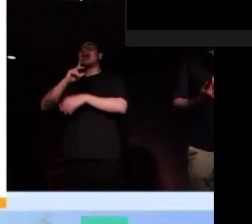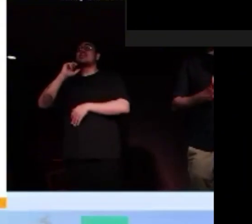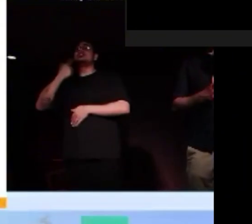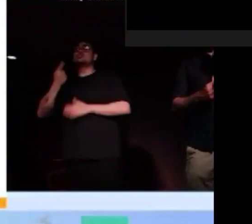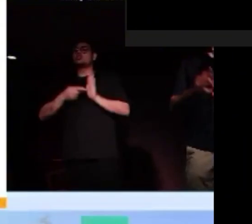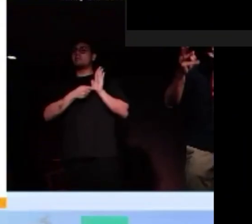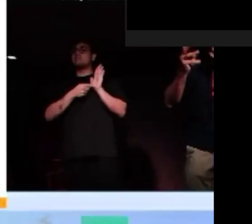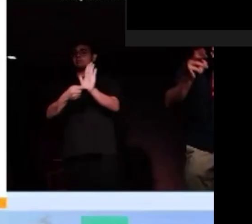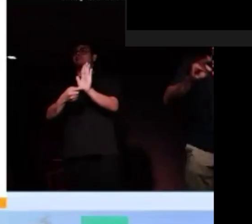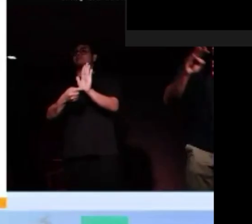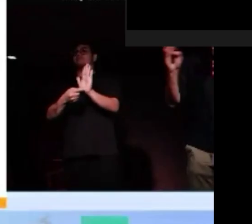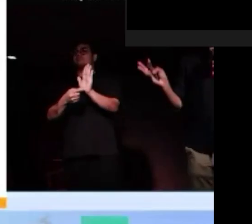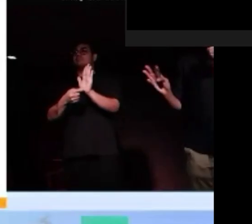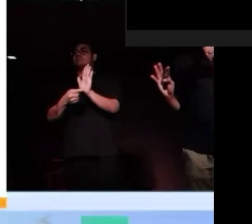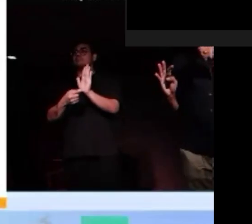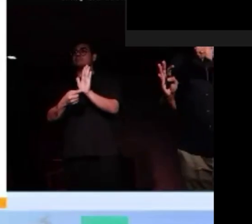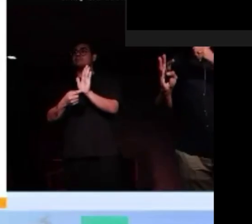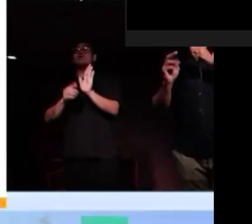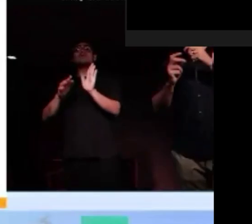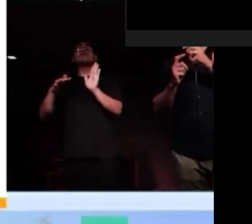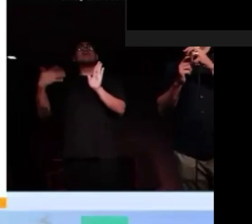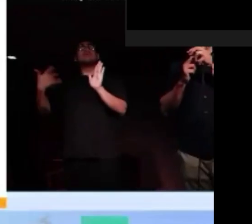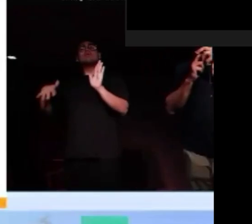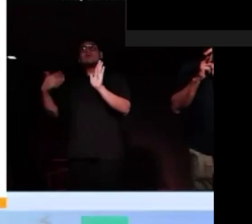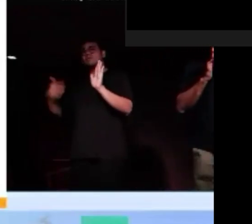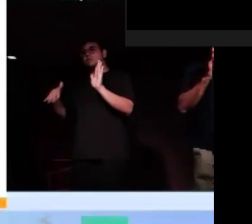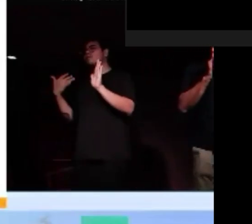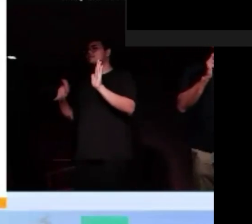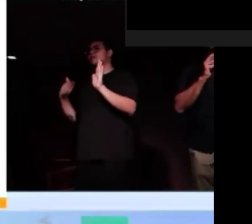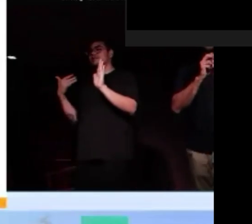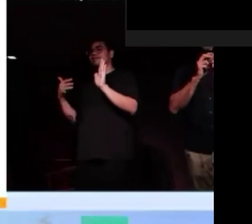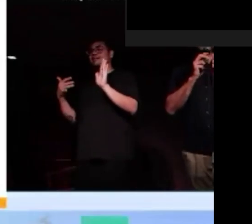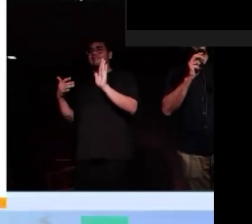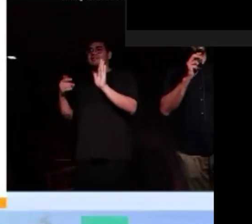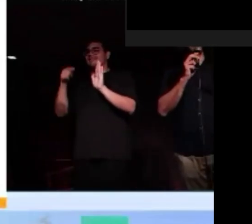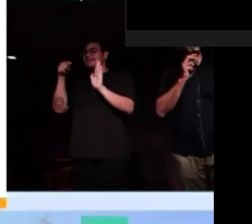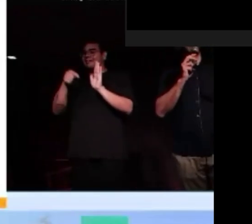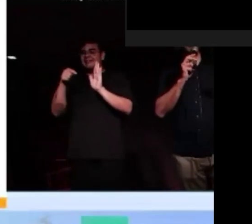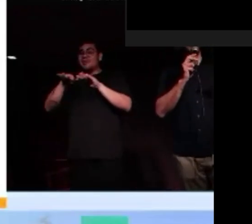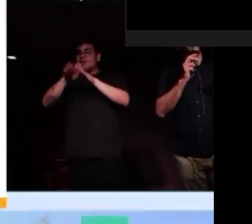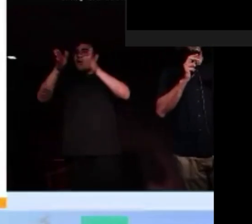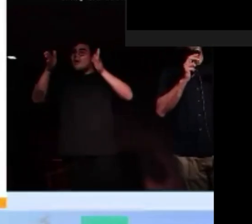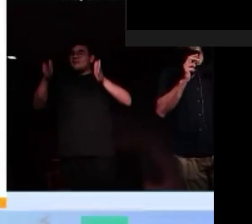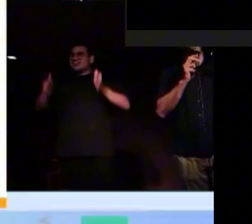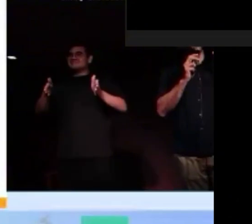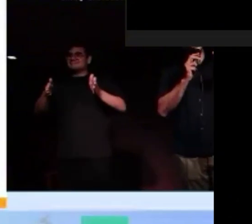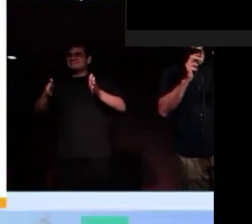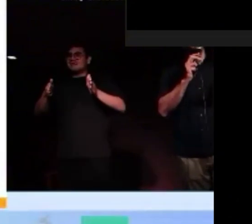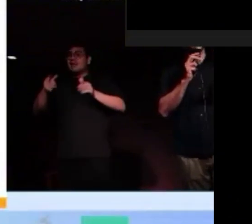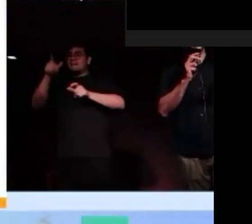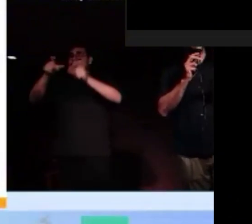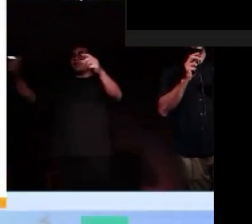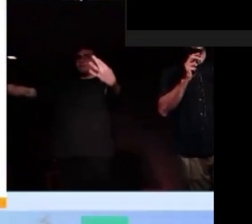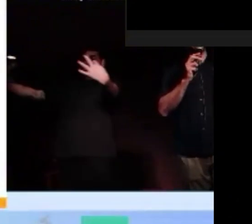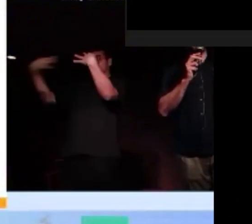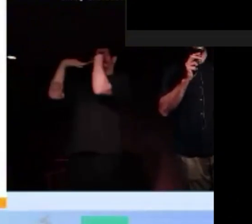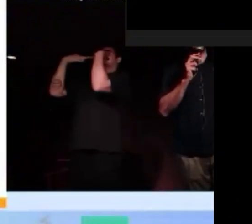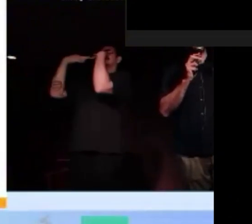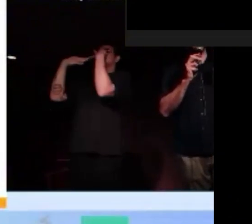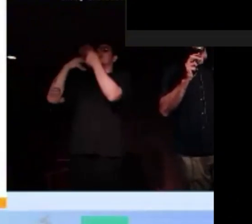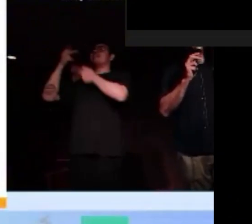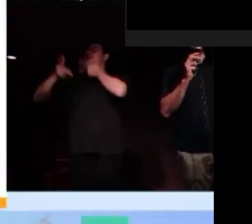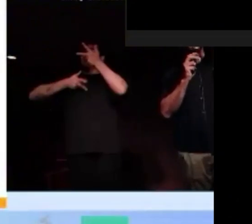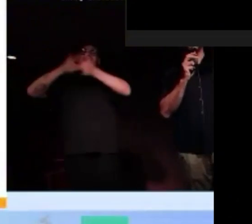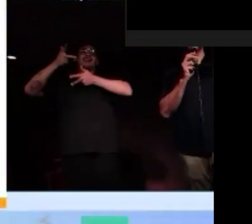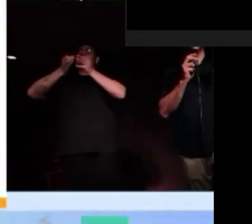Y fue, modestia aparte, el stand más visitado, porque era la primera vez que había gente haciendo señas. Y además no